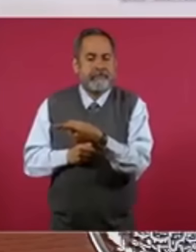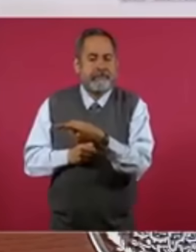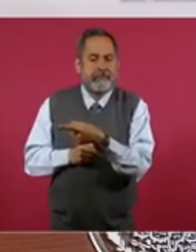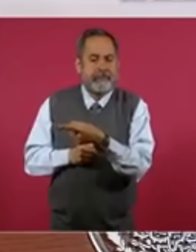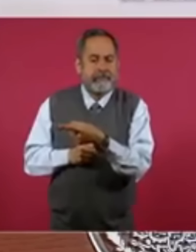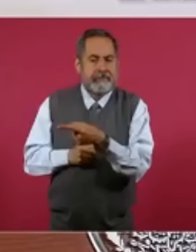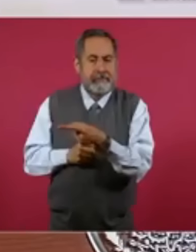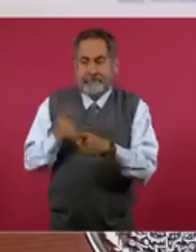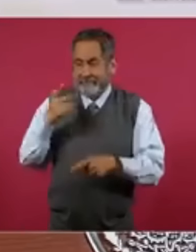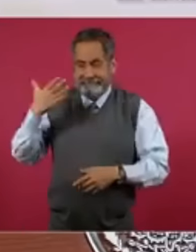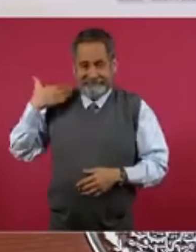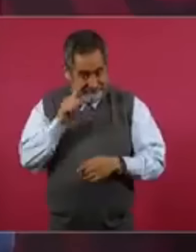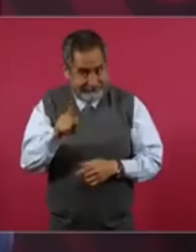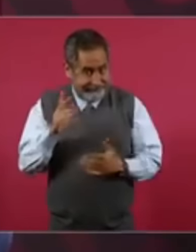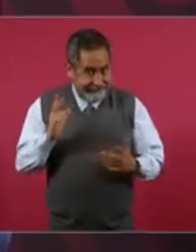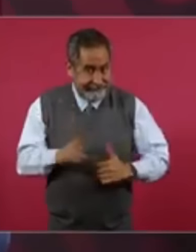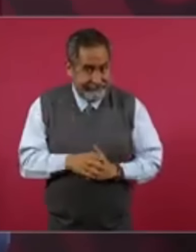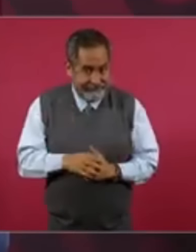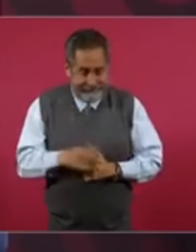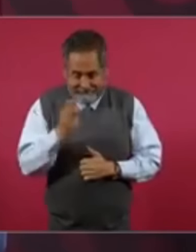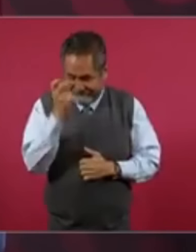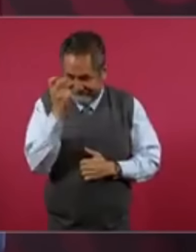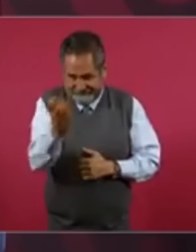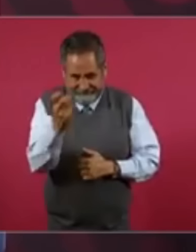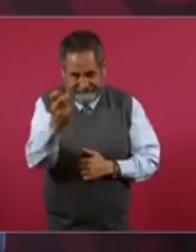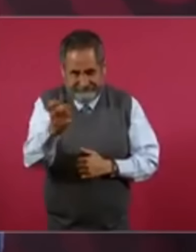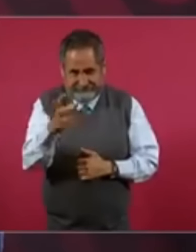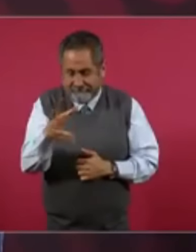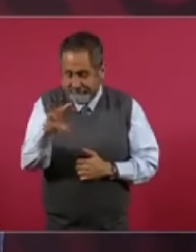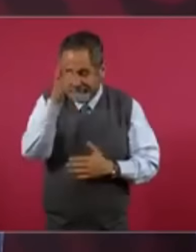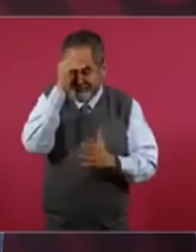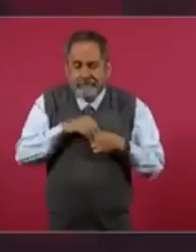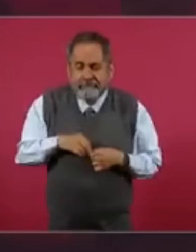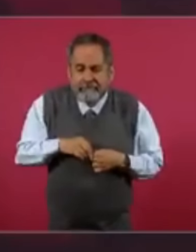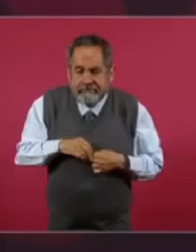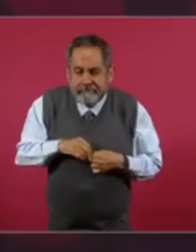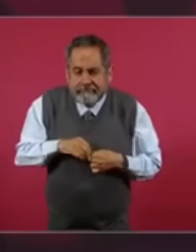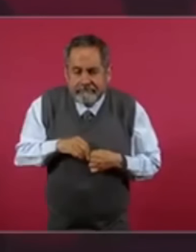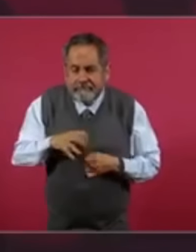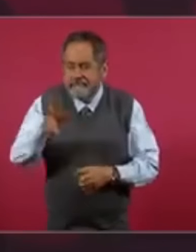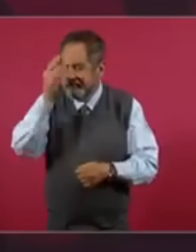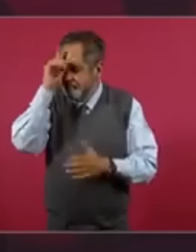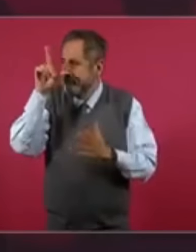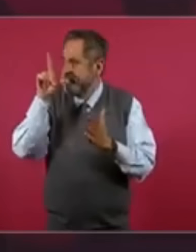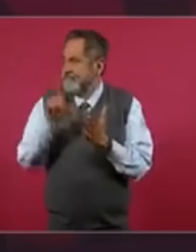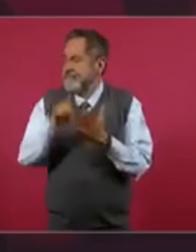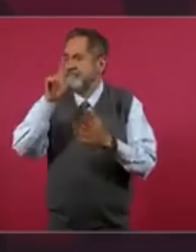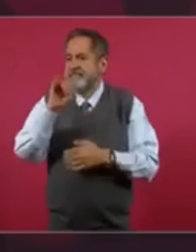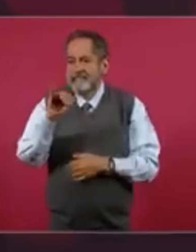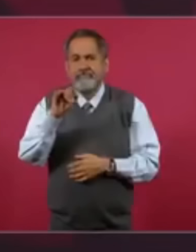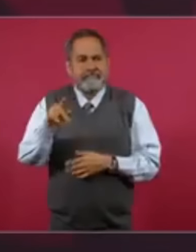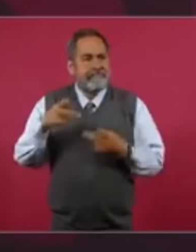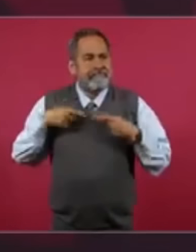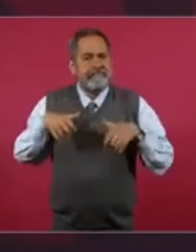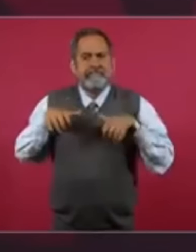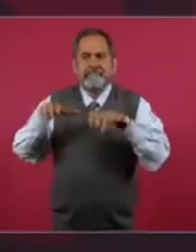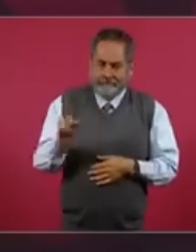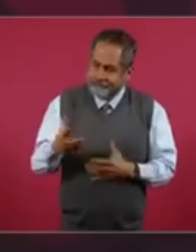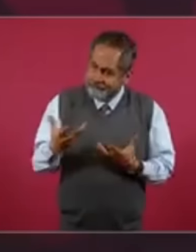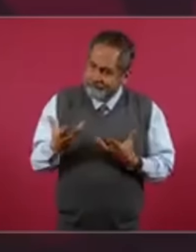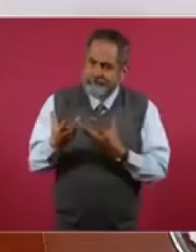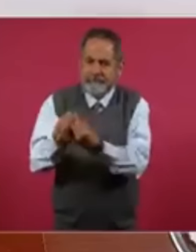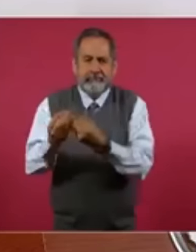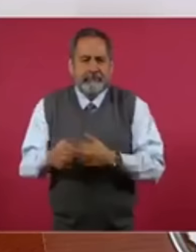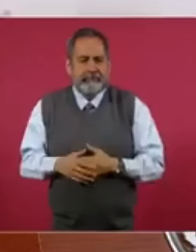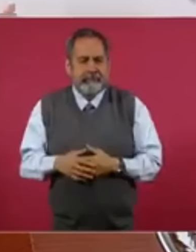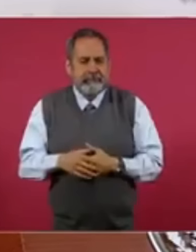acaban de dar una lección. Esa es la lección de la elección. No menospreciar al pueblo.